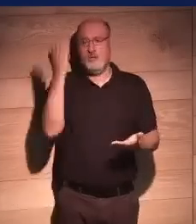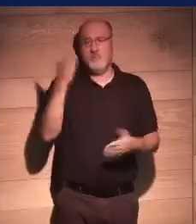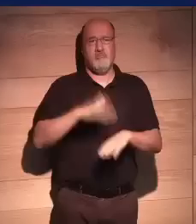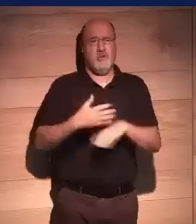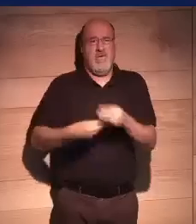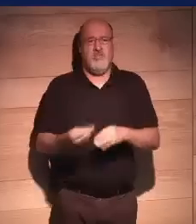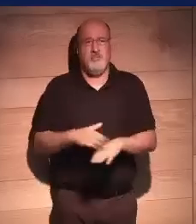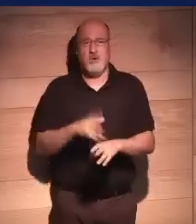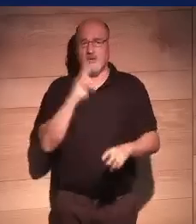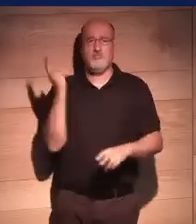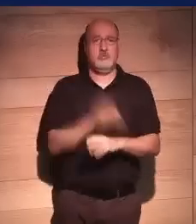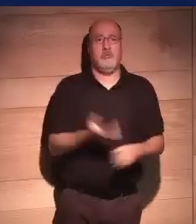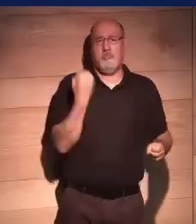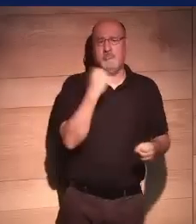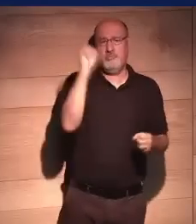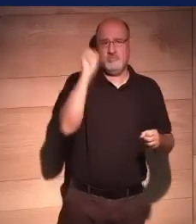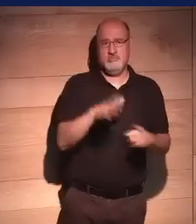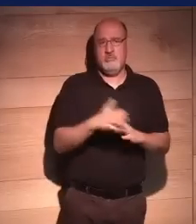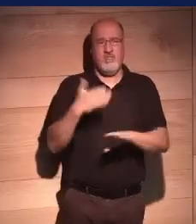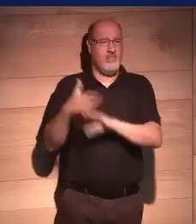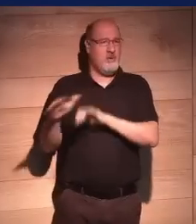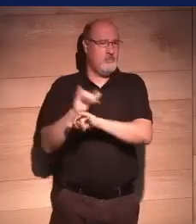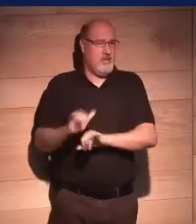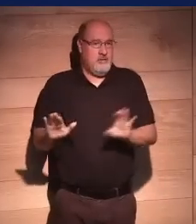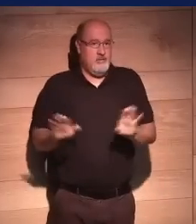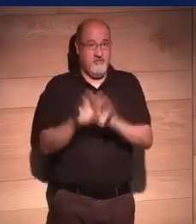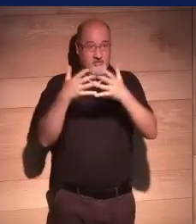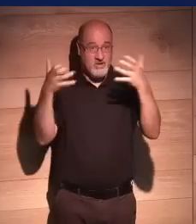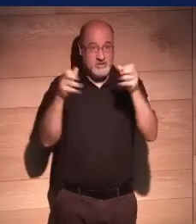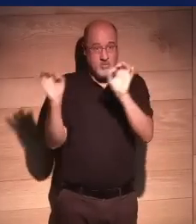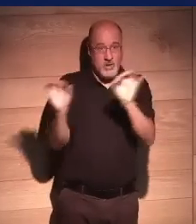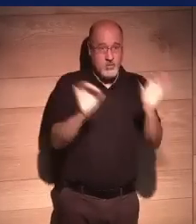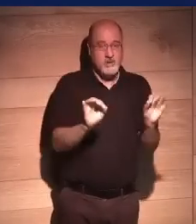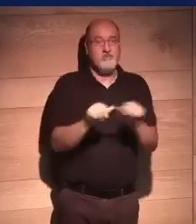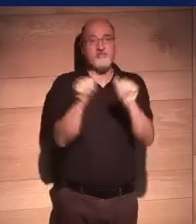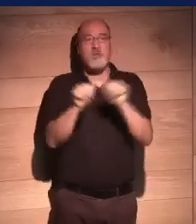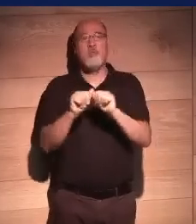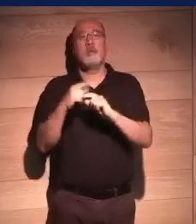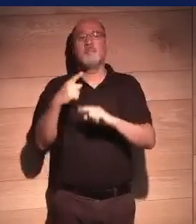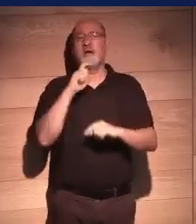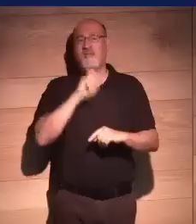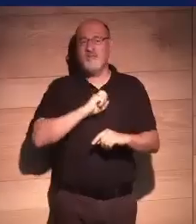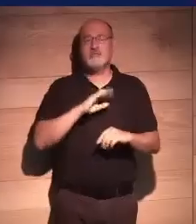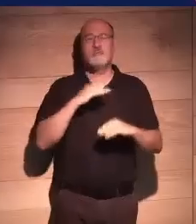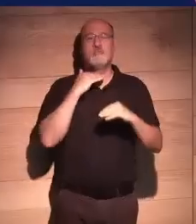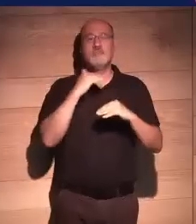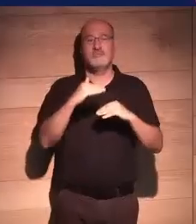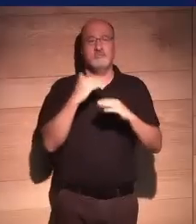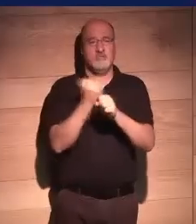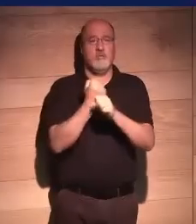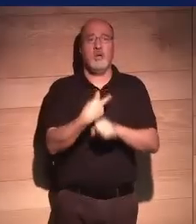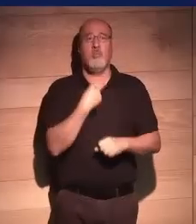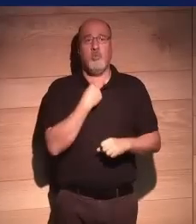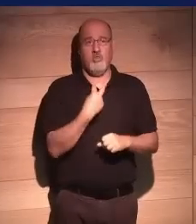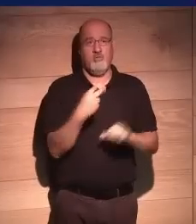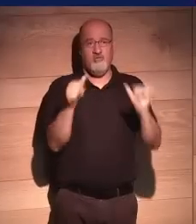qué haces esto? Pues no me da la gana. Oye, que me dejes en paz, estoy muy preocupado por esto, pero no es todo igual. Y entonces, pues ese tipo de trabajo sí